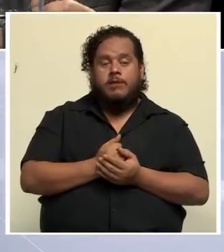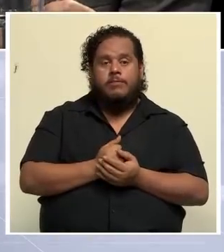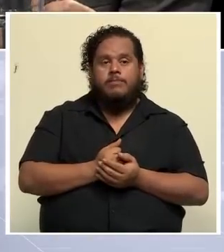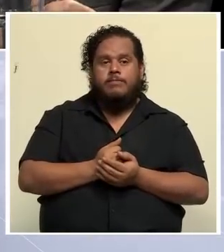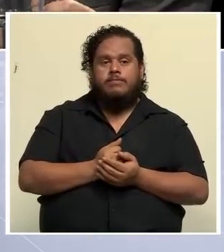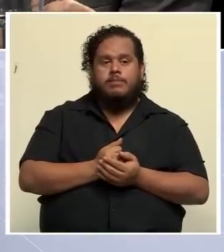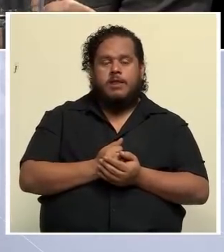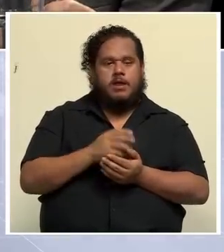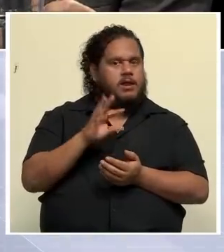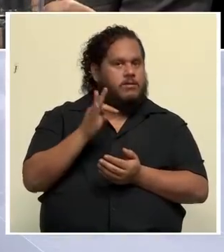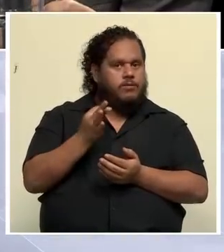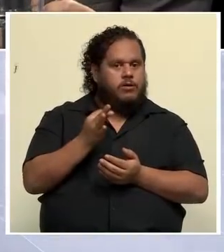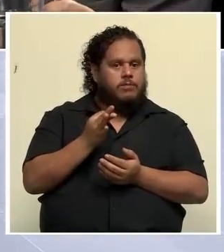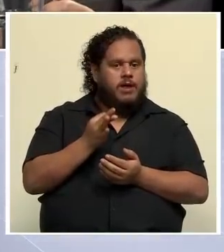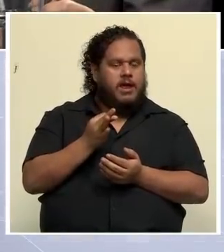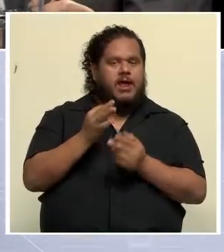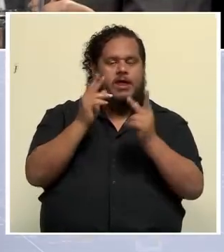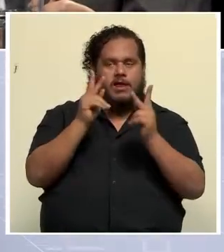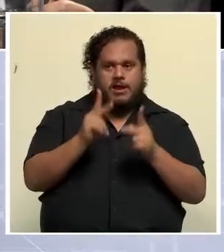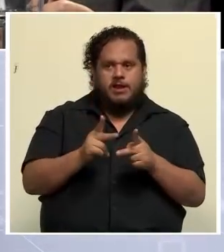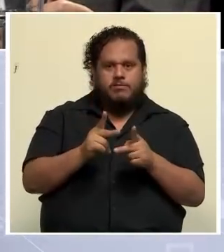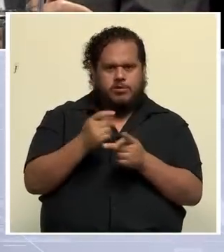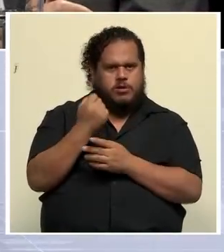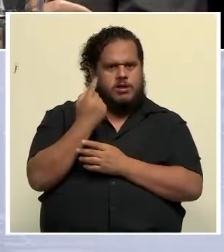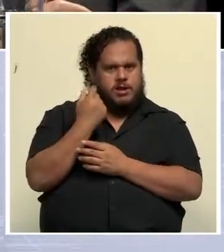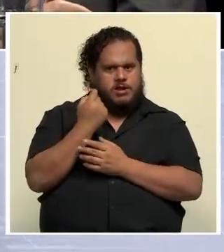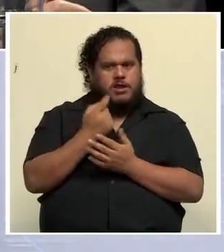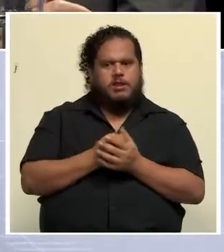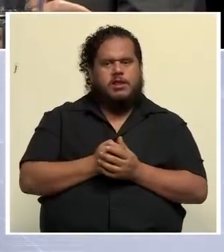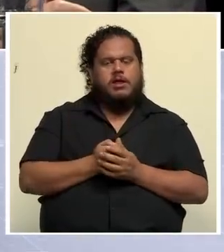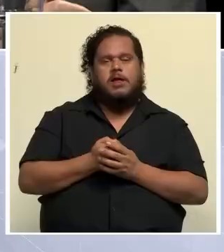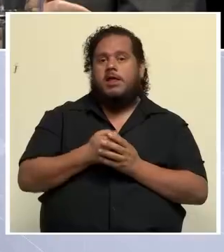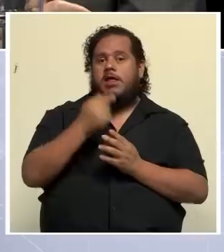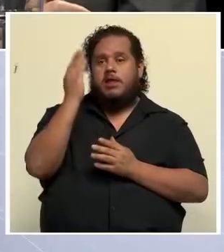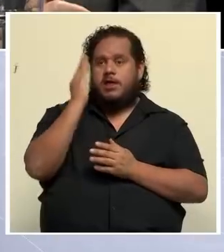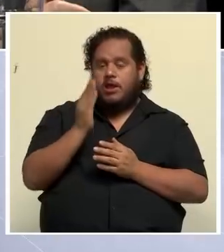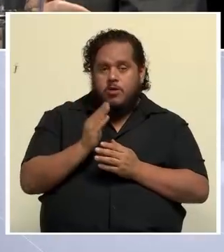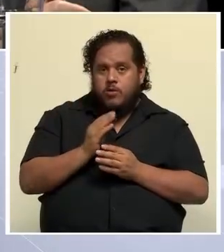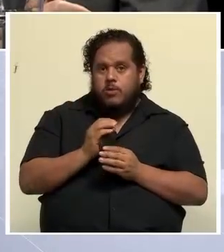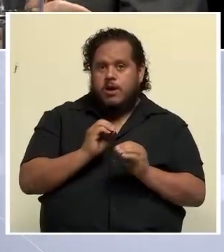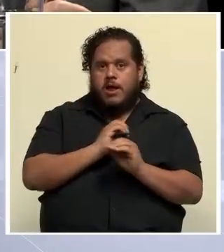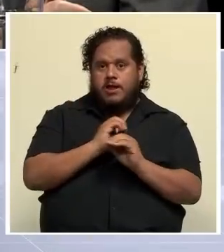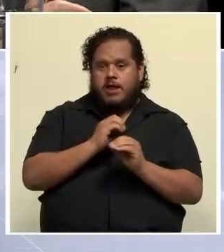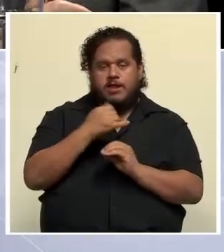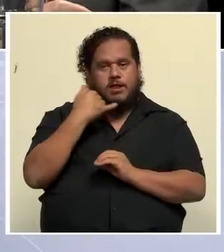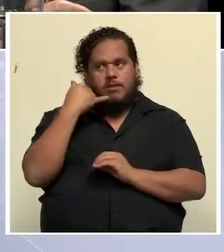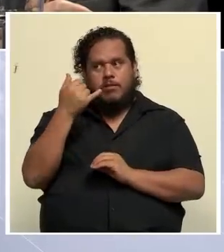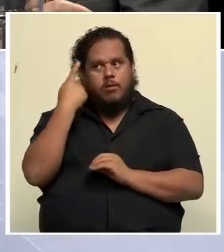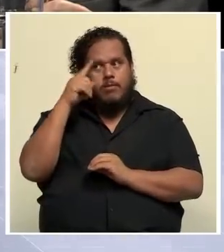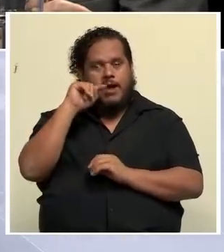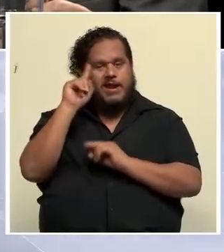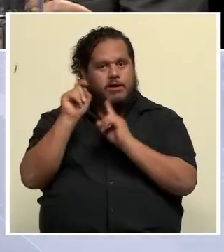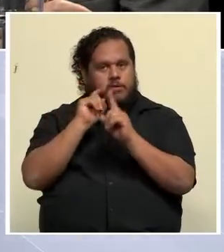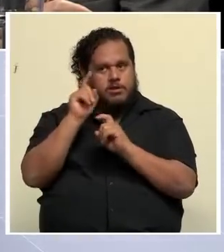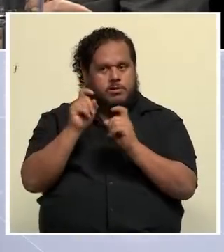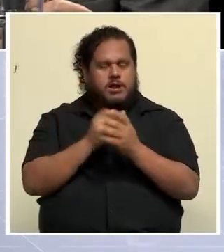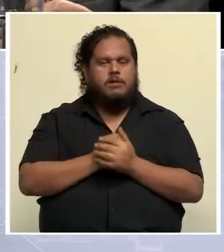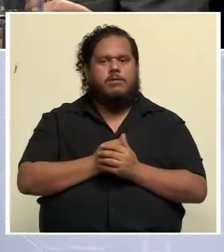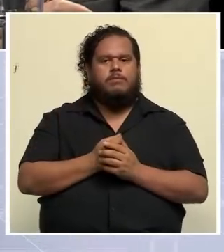medida en que las personas entiendan que nunca ni siquiera se me llamó para